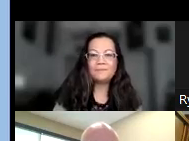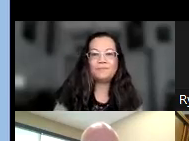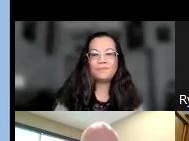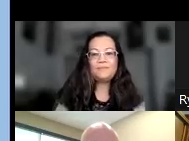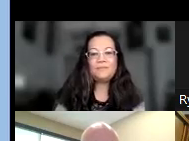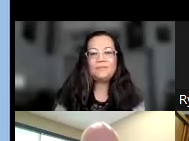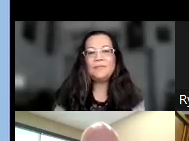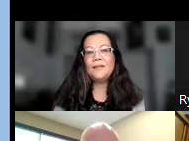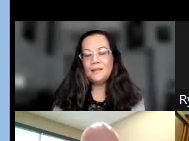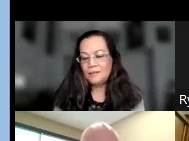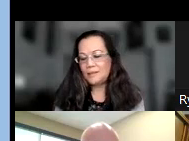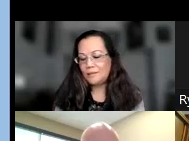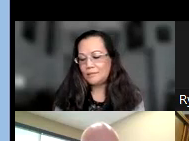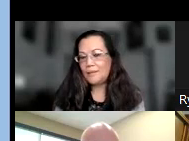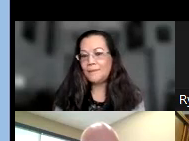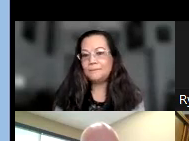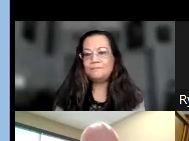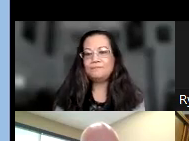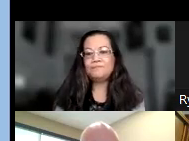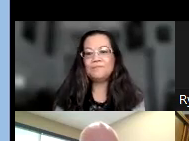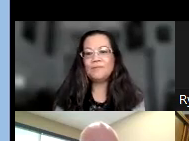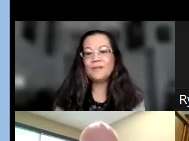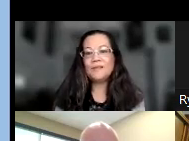Okay. Muy bien.